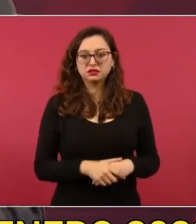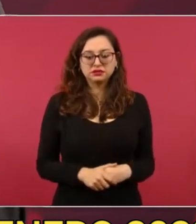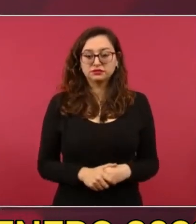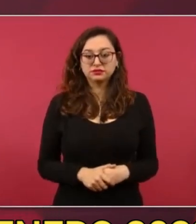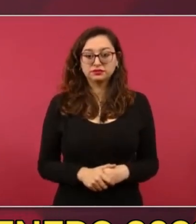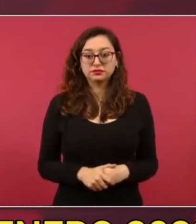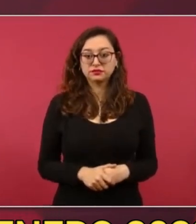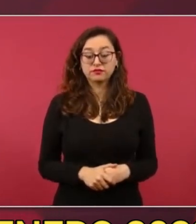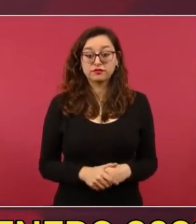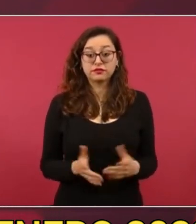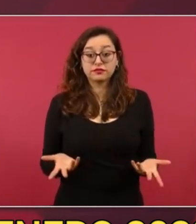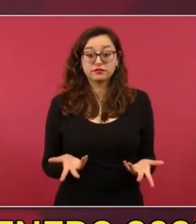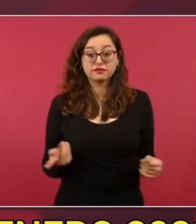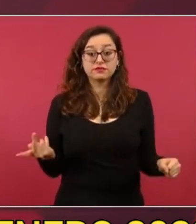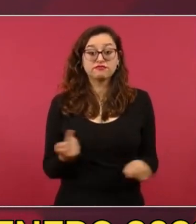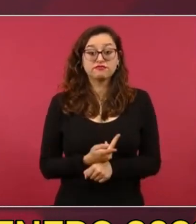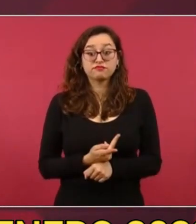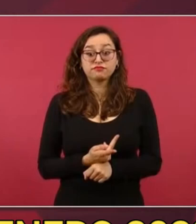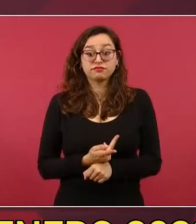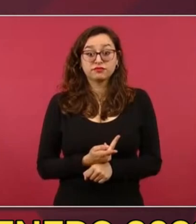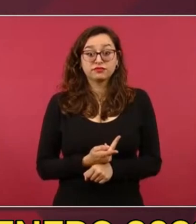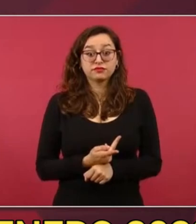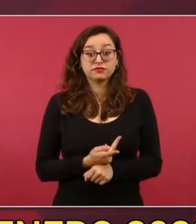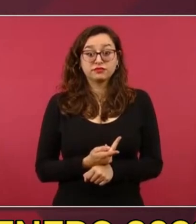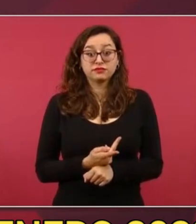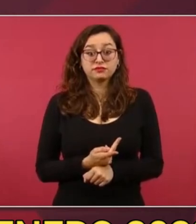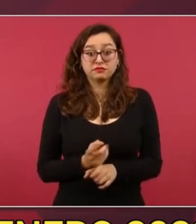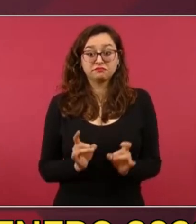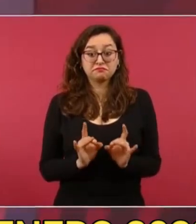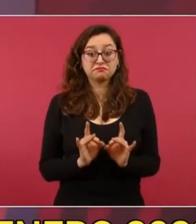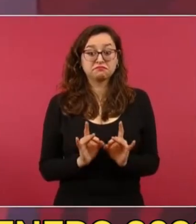Y igual que aquí, una señora